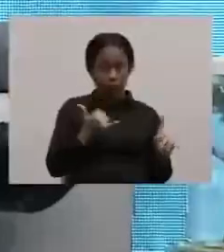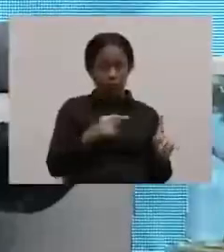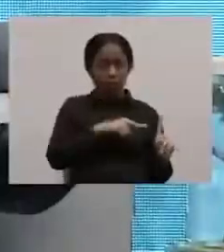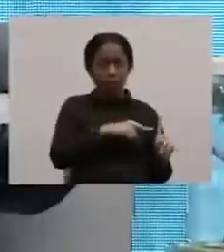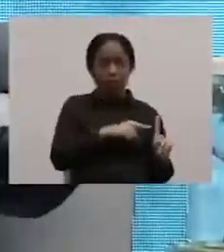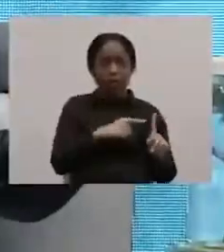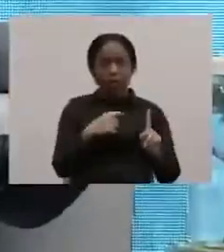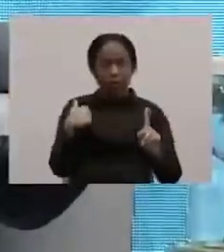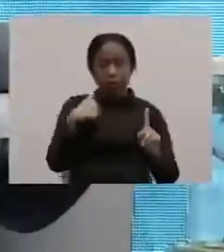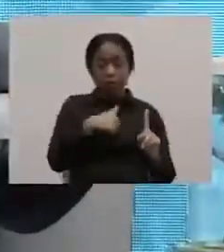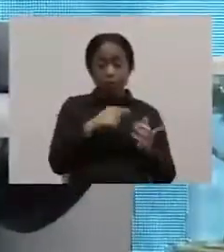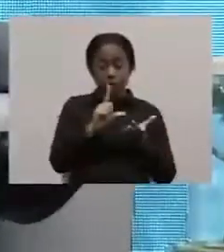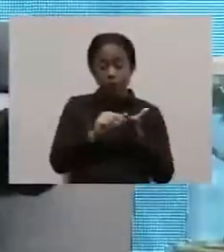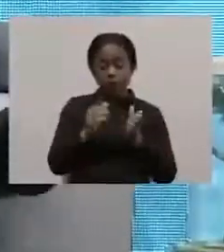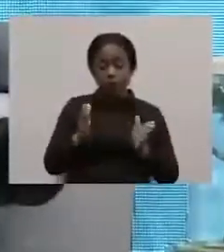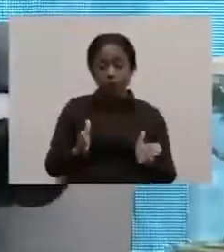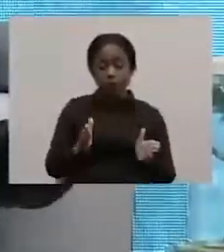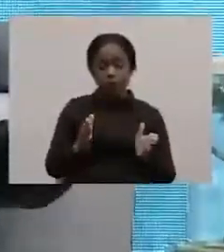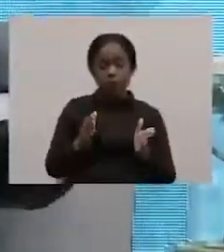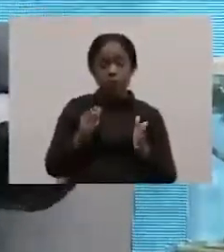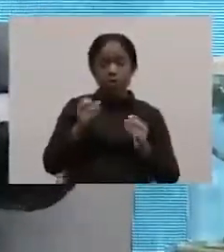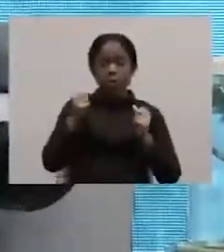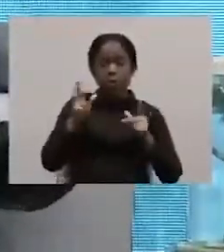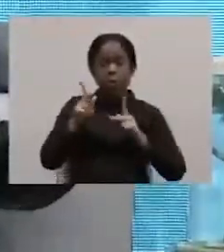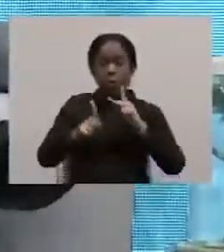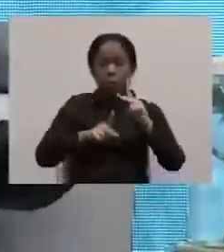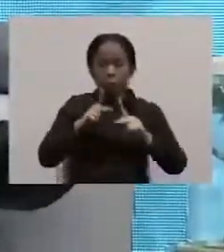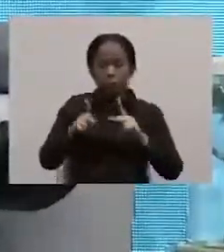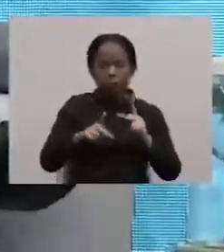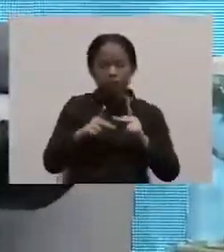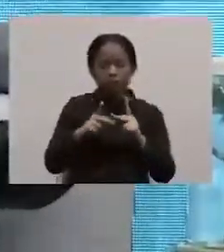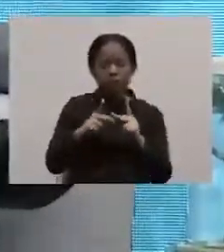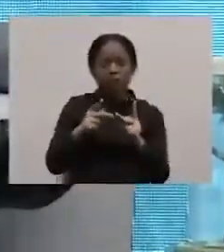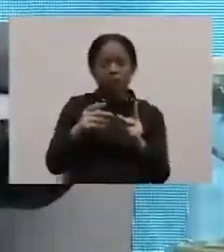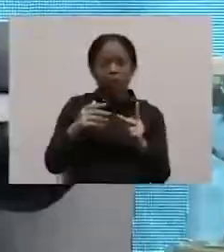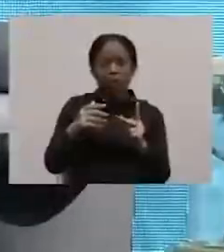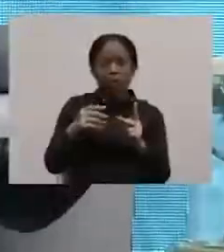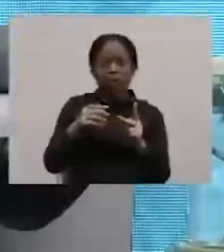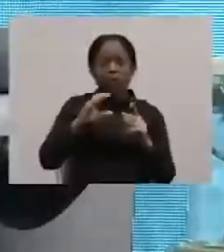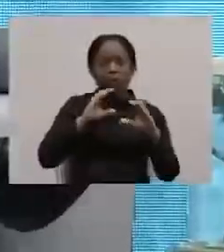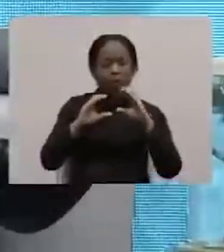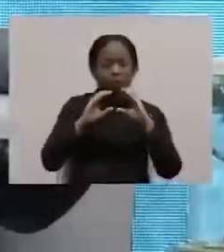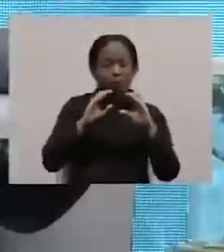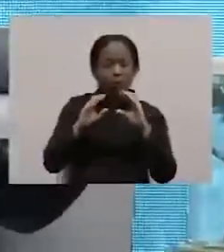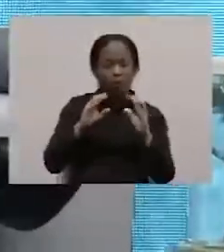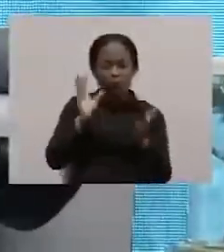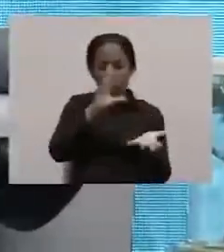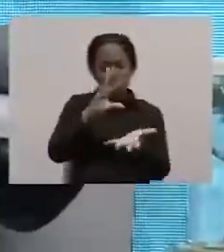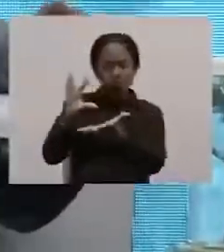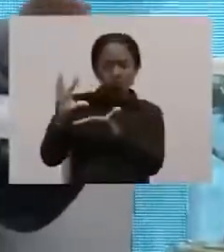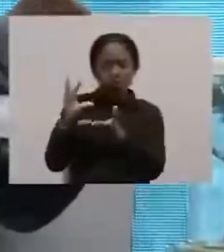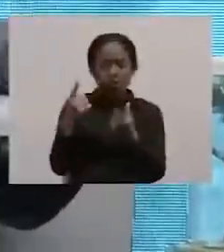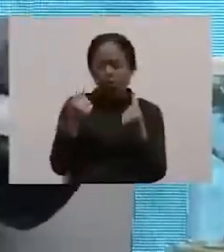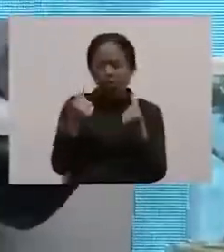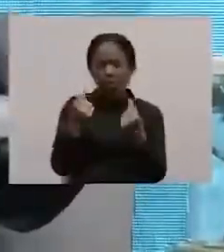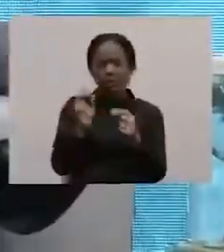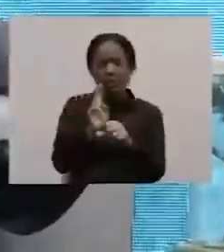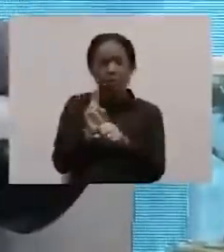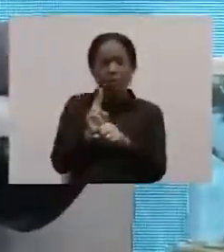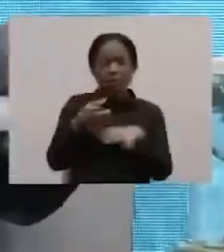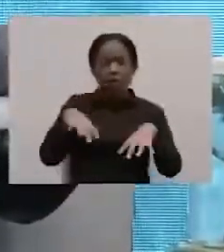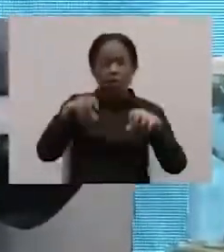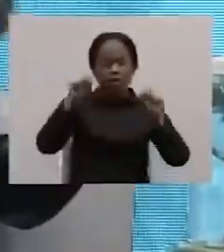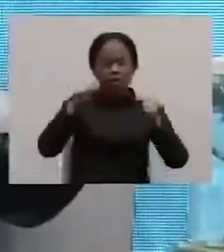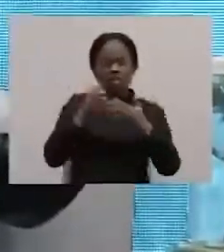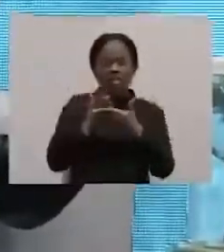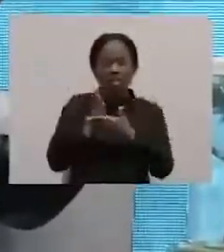estamos arrastrando un descrédito de gente que usan constitucionalmente los medios de comunicación de masa para ejercer un derecho